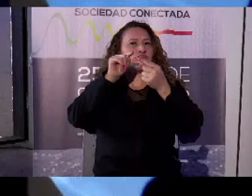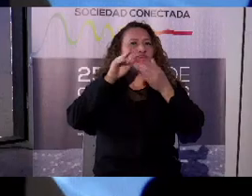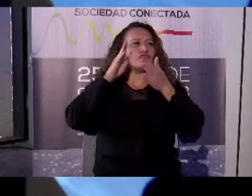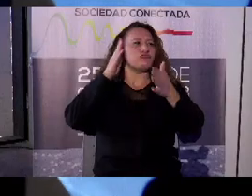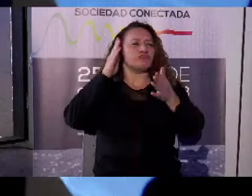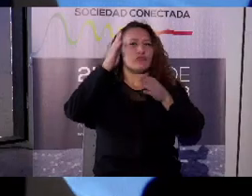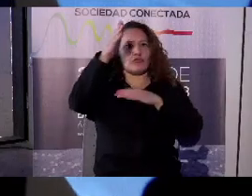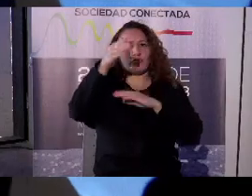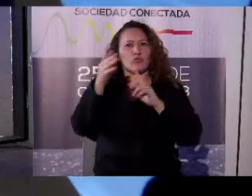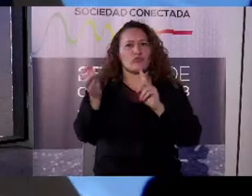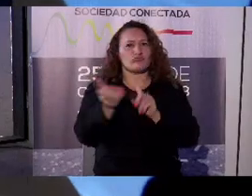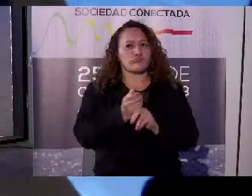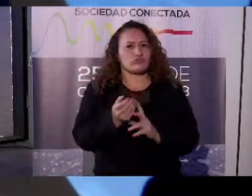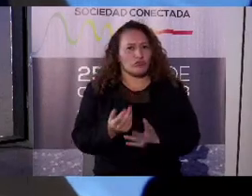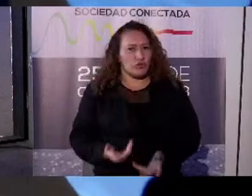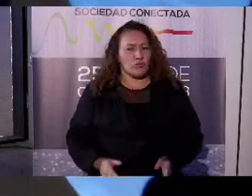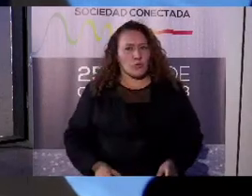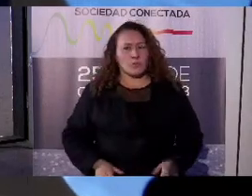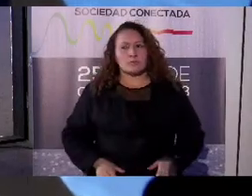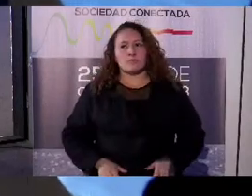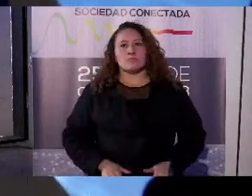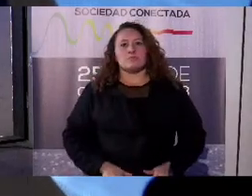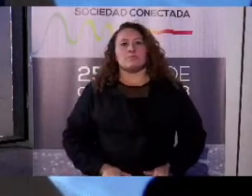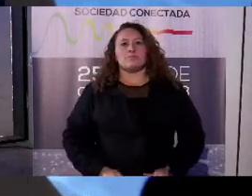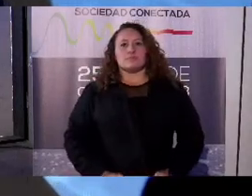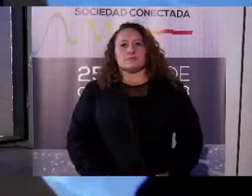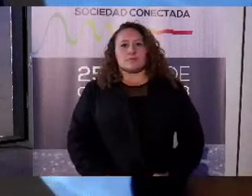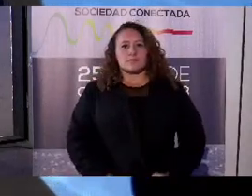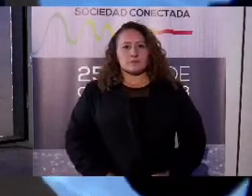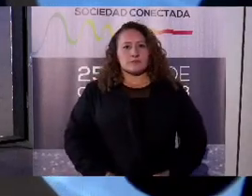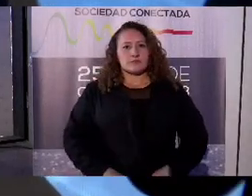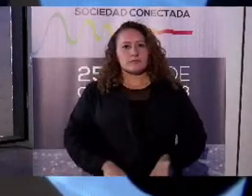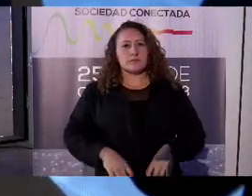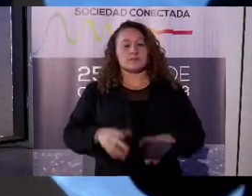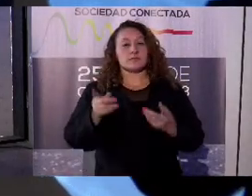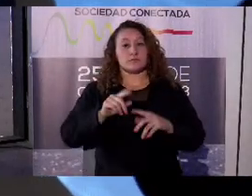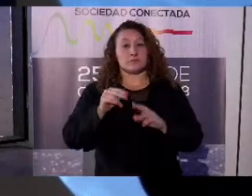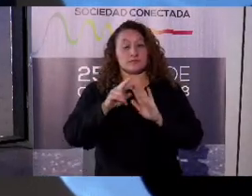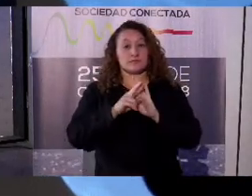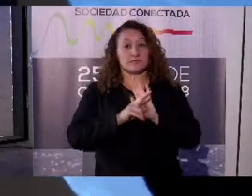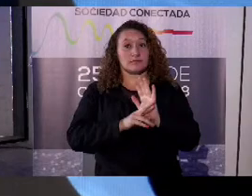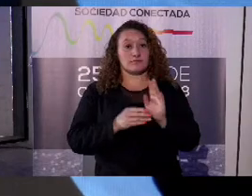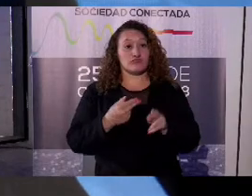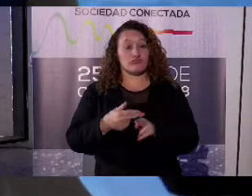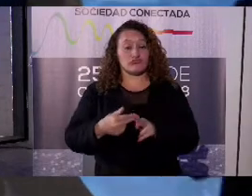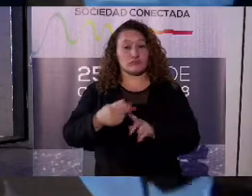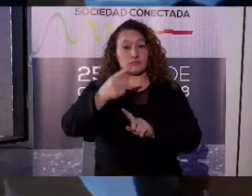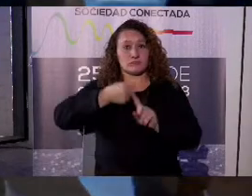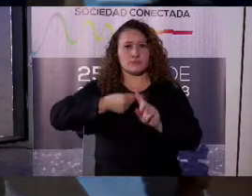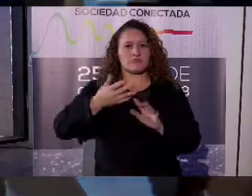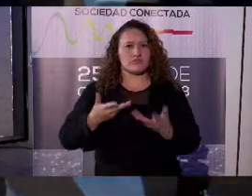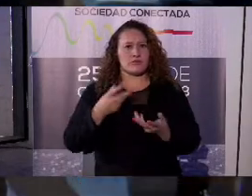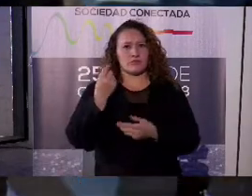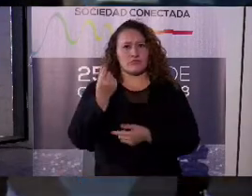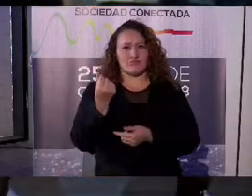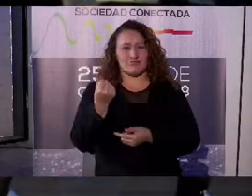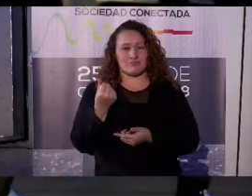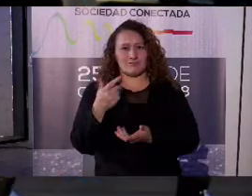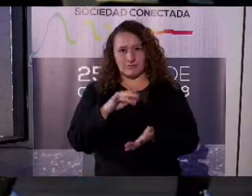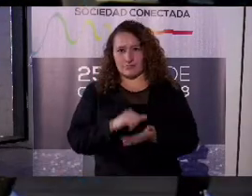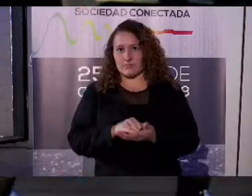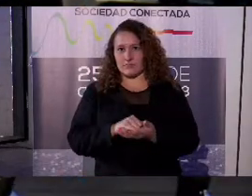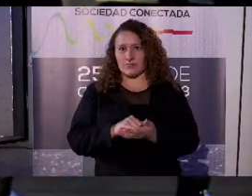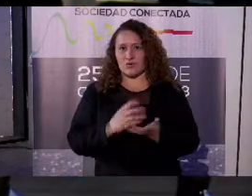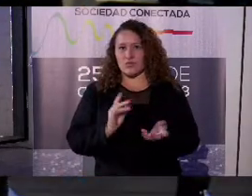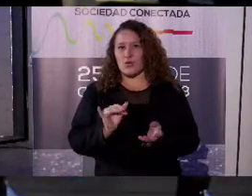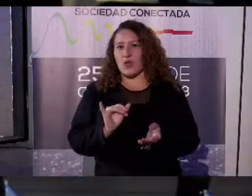y principalmente dentro de de nuestro reglamento que vamos a emitir en los próximos meses de tarifas digamos que va a ser nuestro esquema digamos que va a ser la